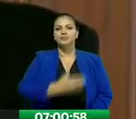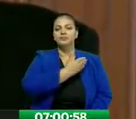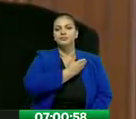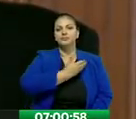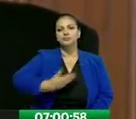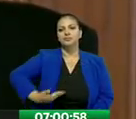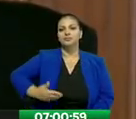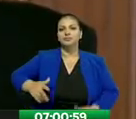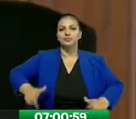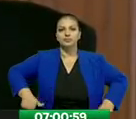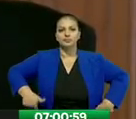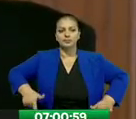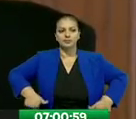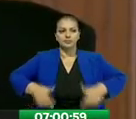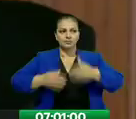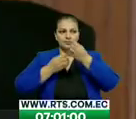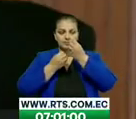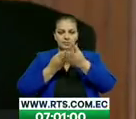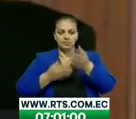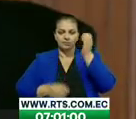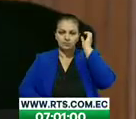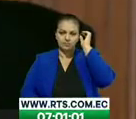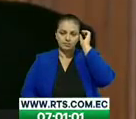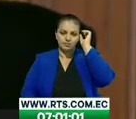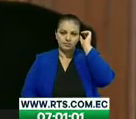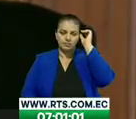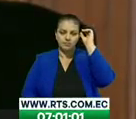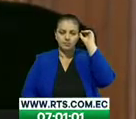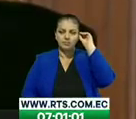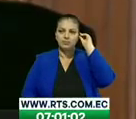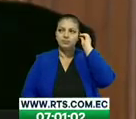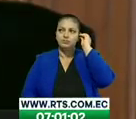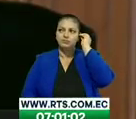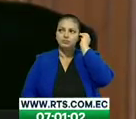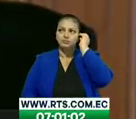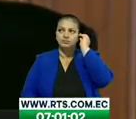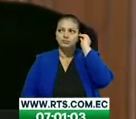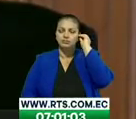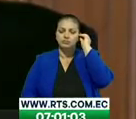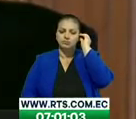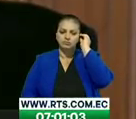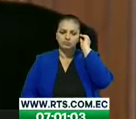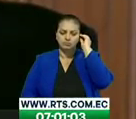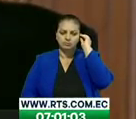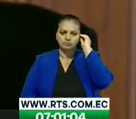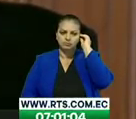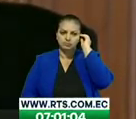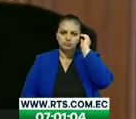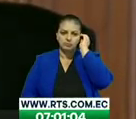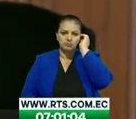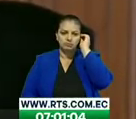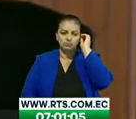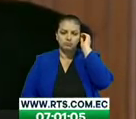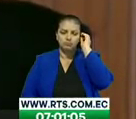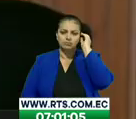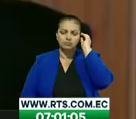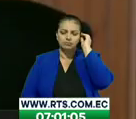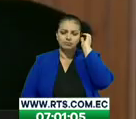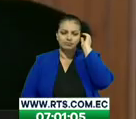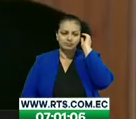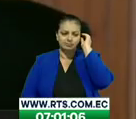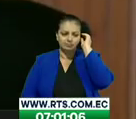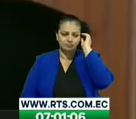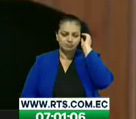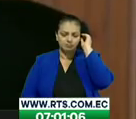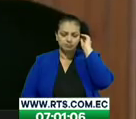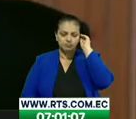de haber podido utilizar el armamento que posee y que de acuerdo a la agresividad inclusive